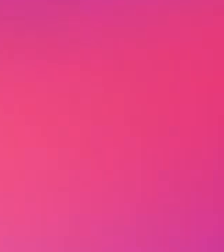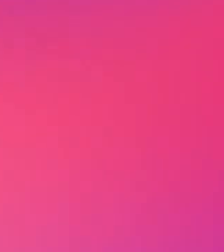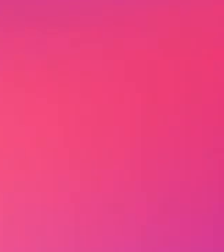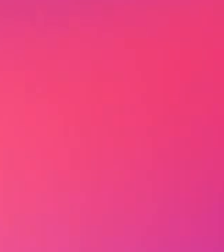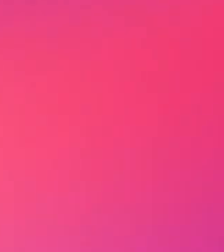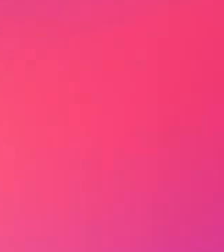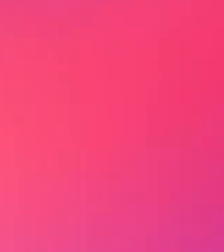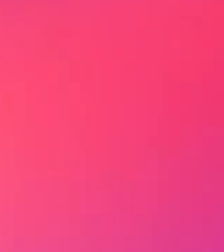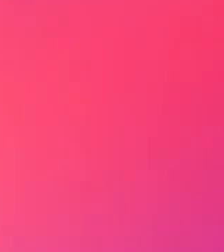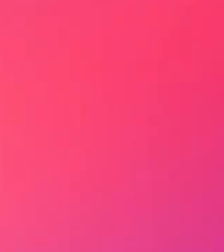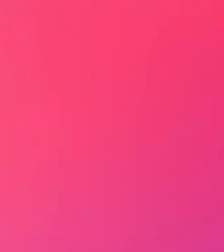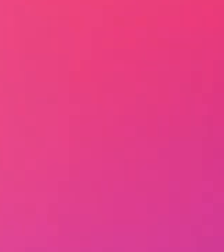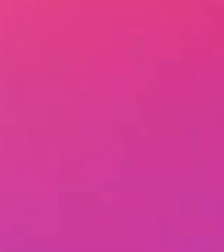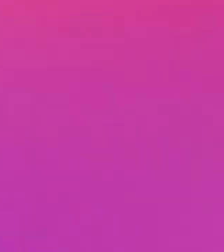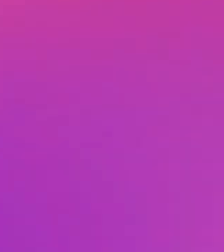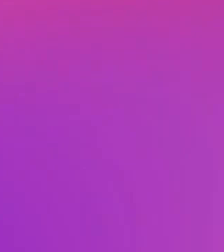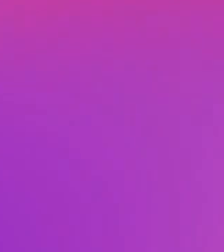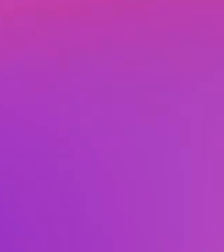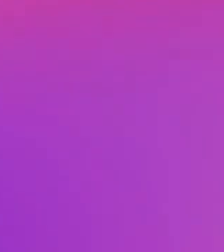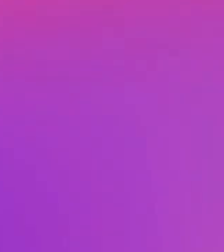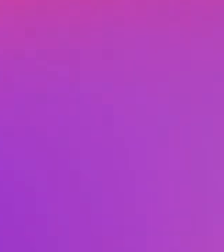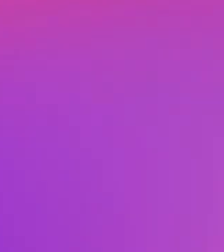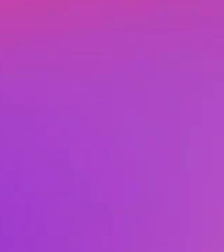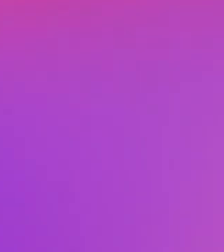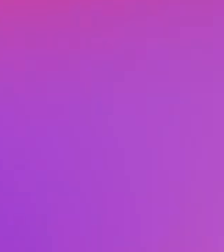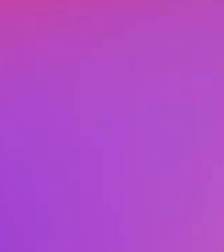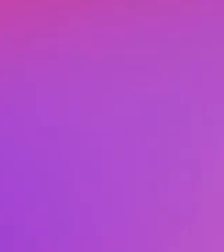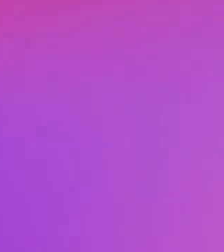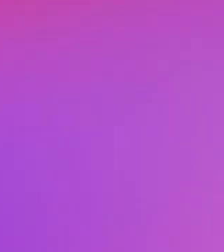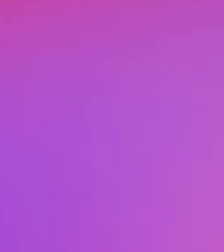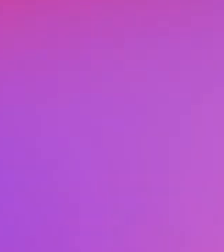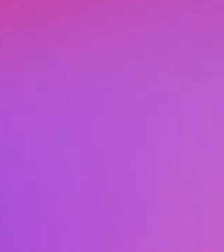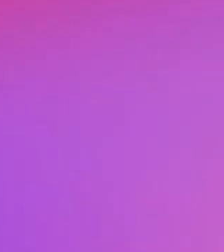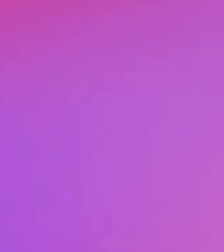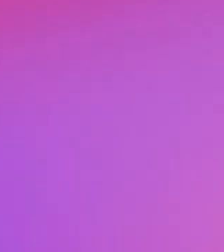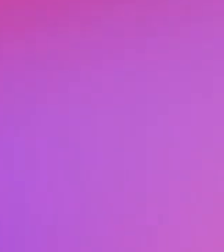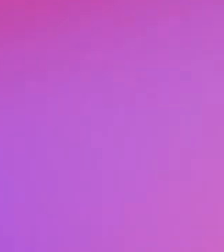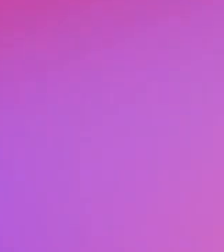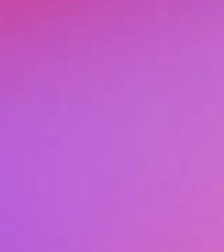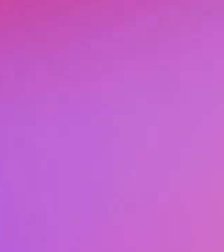conalitec.cep.gov.mx. Y recuerda que también cuentas con el sitio